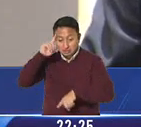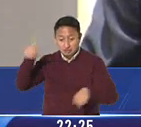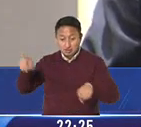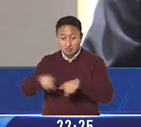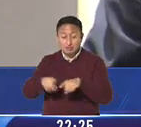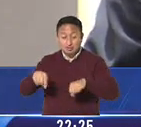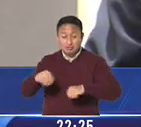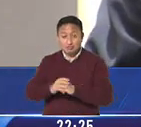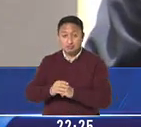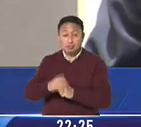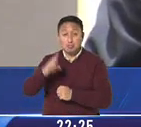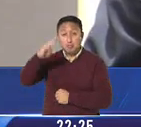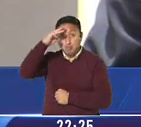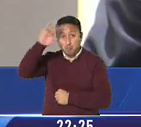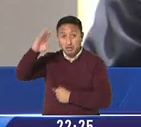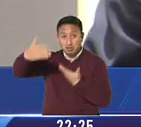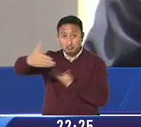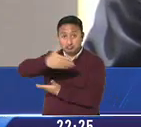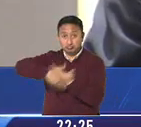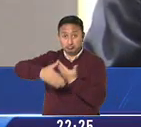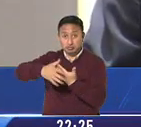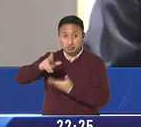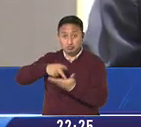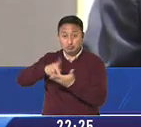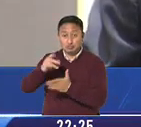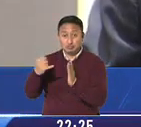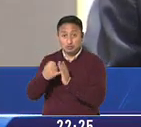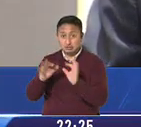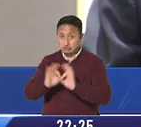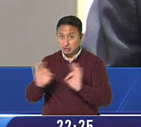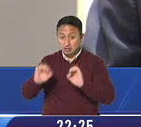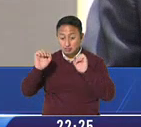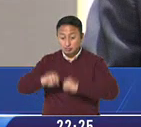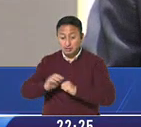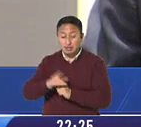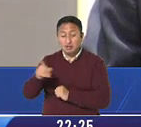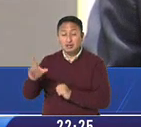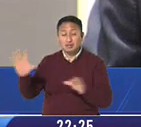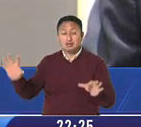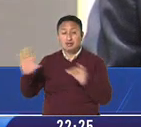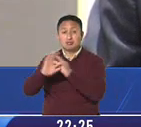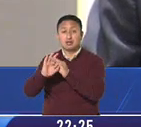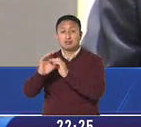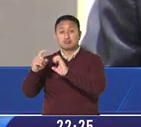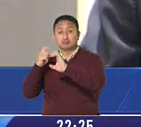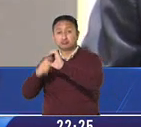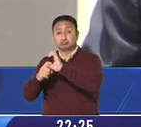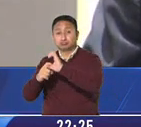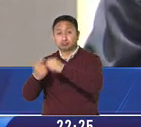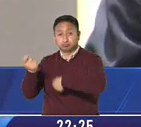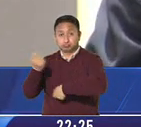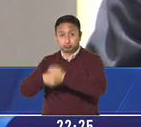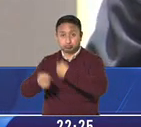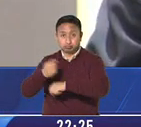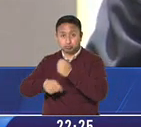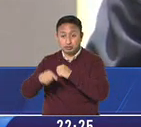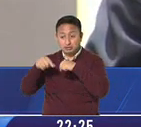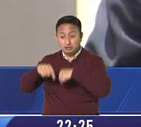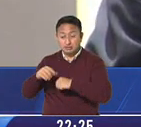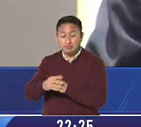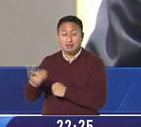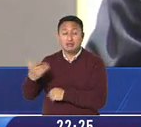libre comercio con México, que nos va a permitir el ingreso a la Alianza del Pacífico y así